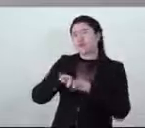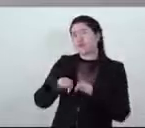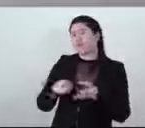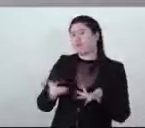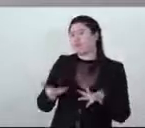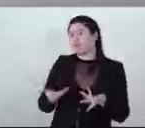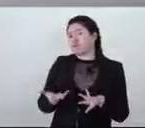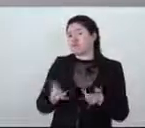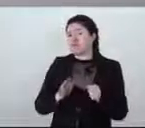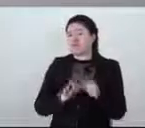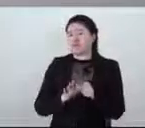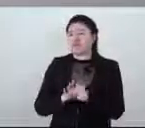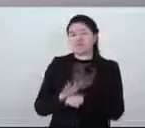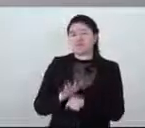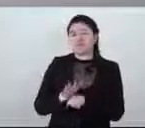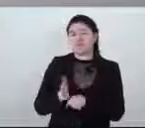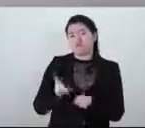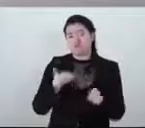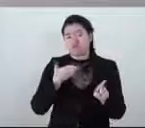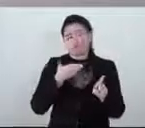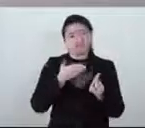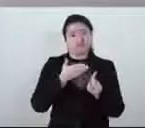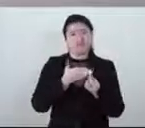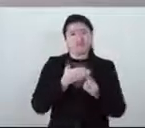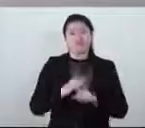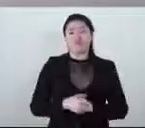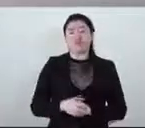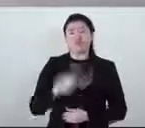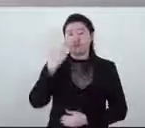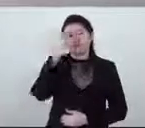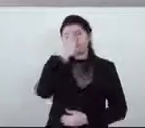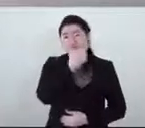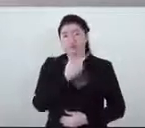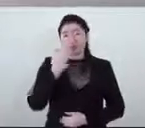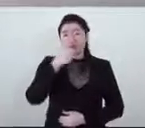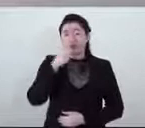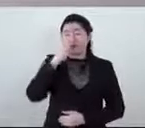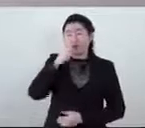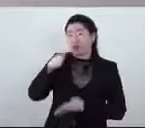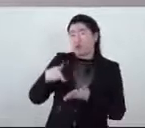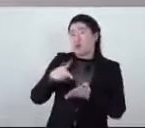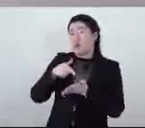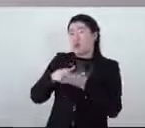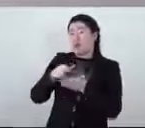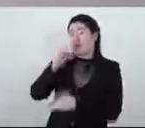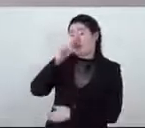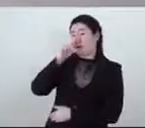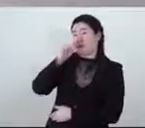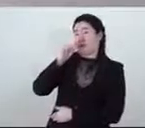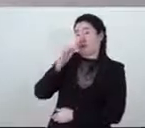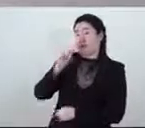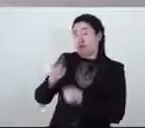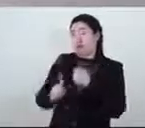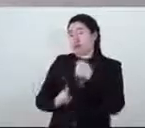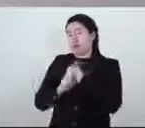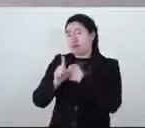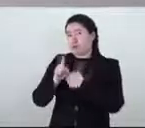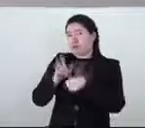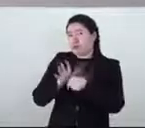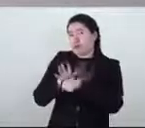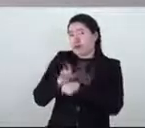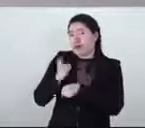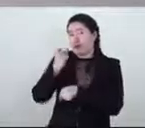se fija en el análisis de la falla y el análisis causa raíz del